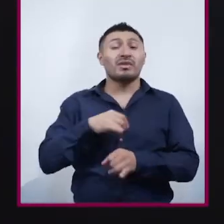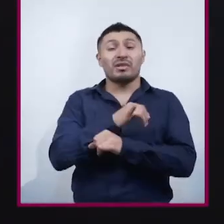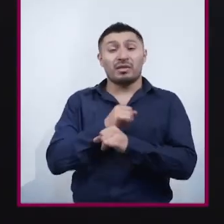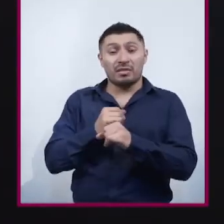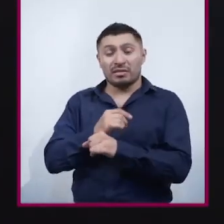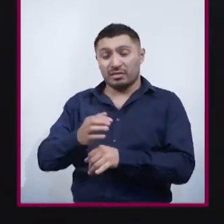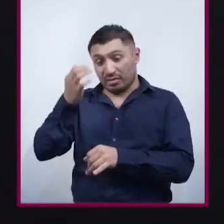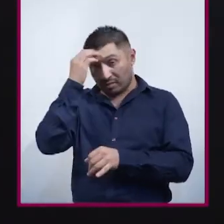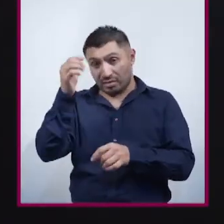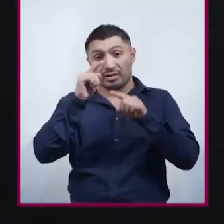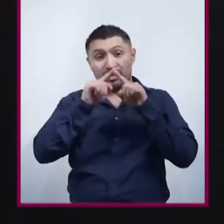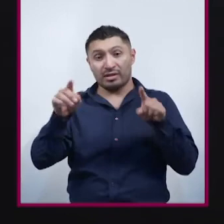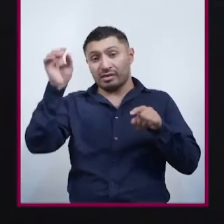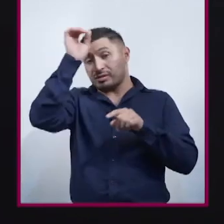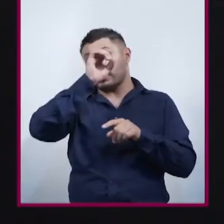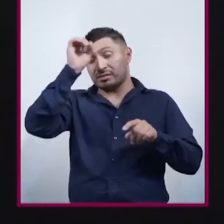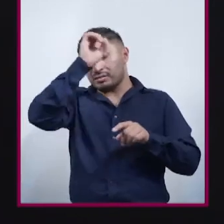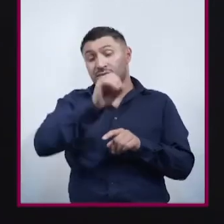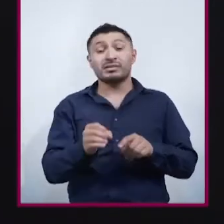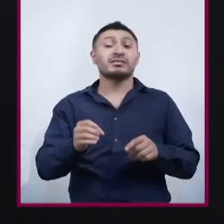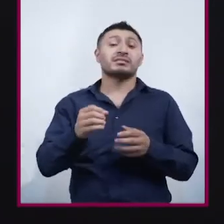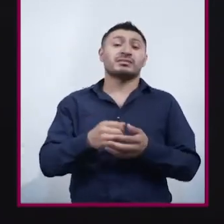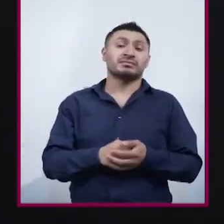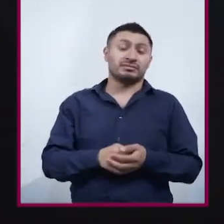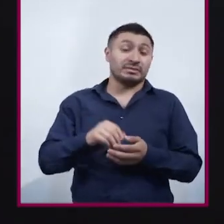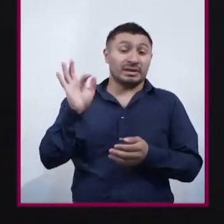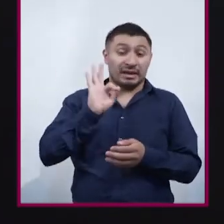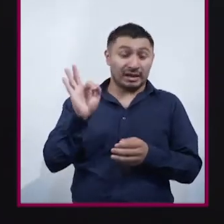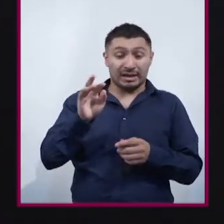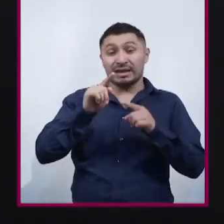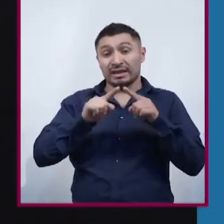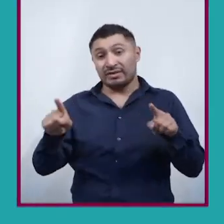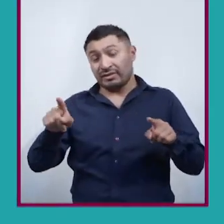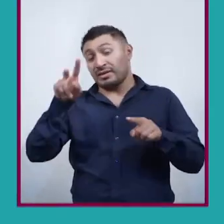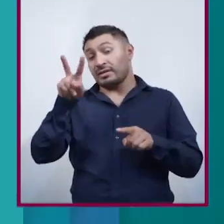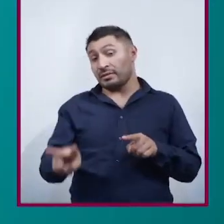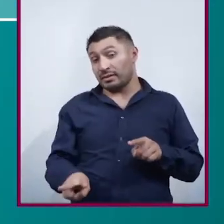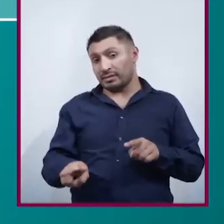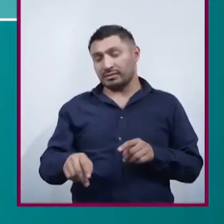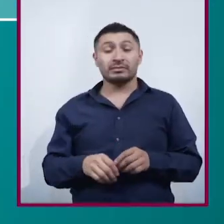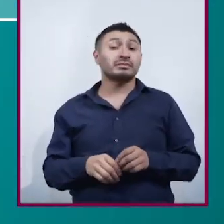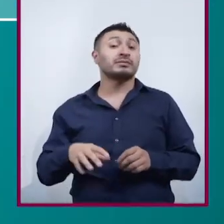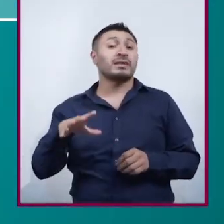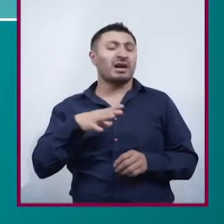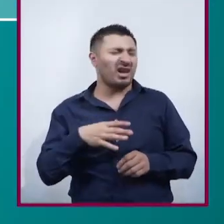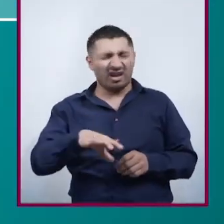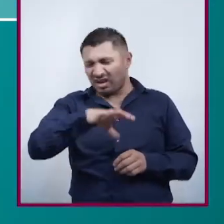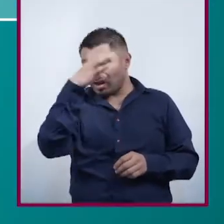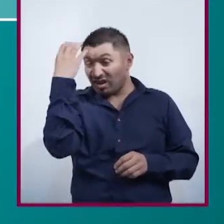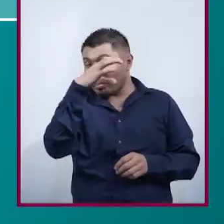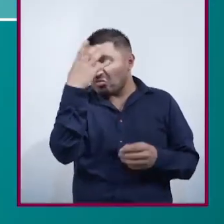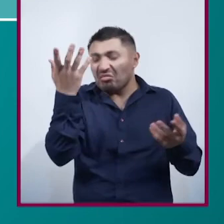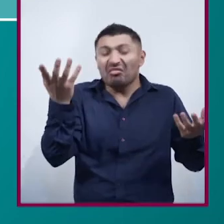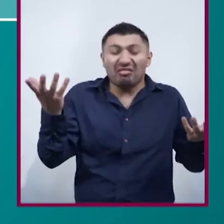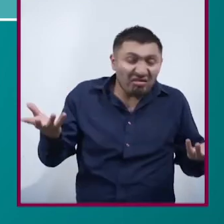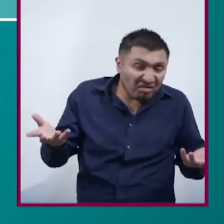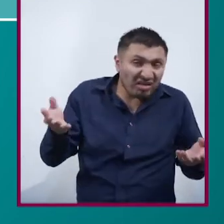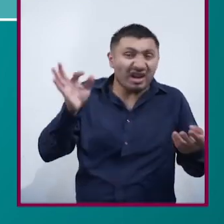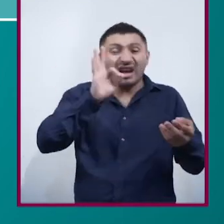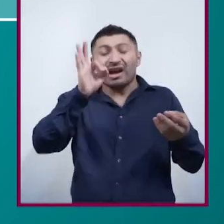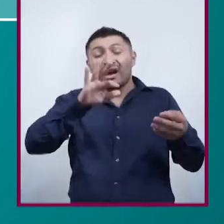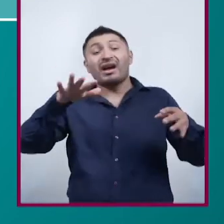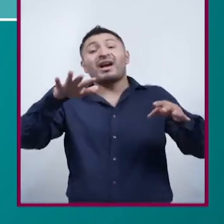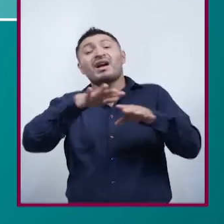bien para conocer otras interpretaciones y otras posibles verdades. ¿Existe el caso de alguna fotografía que